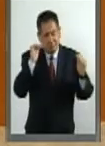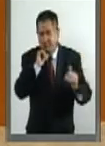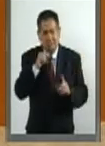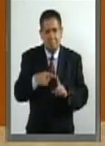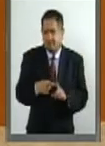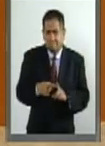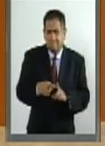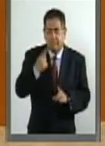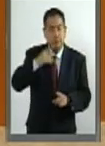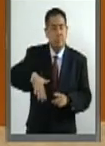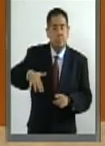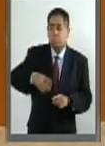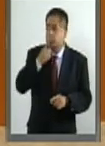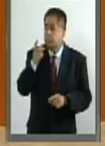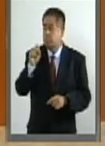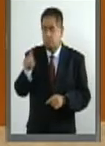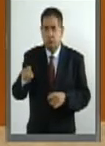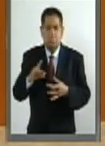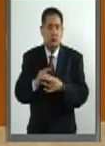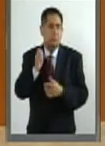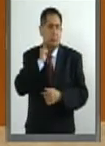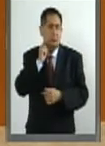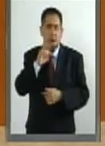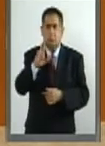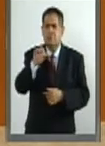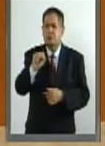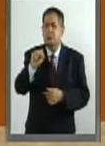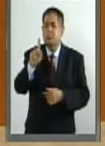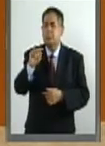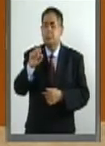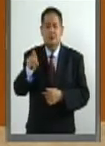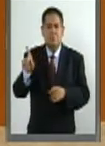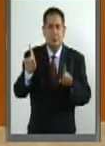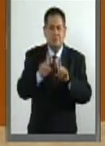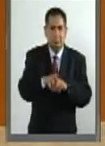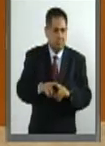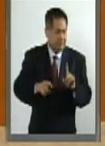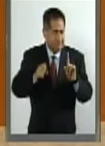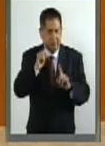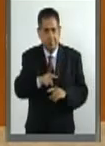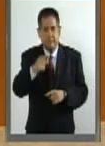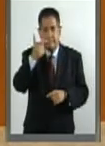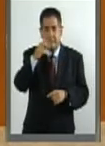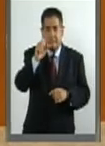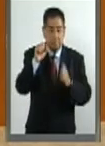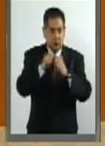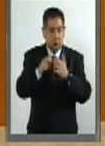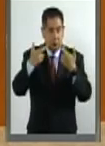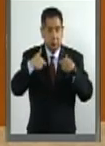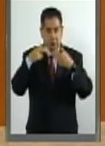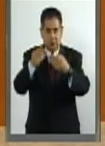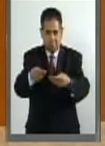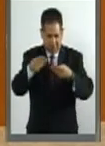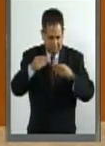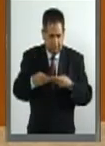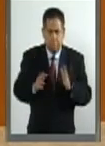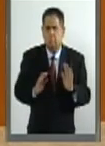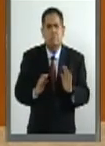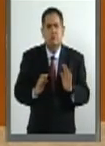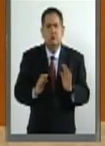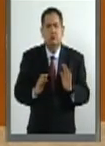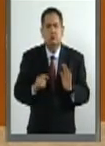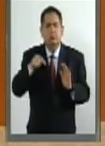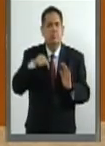ya anteriormente aquí en esta tribuna el senador Ríos Peter, la propia institución, a través de su representante legal, dice: